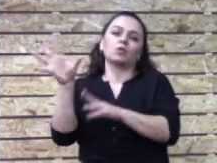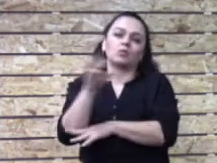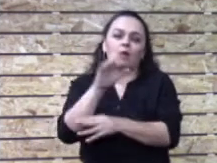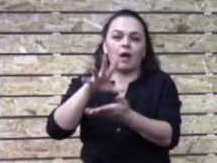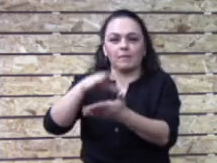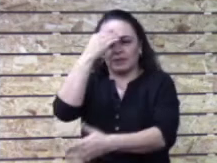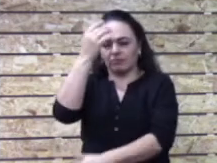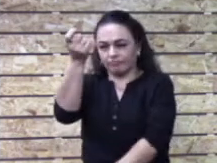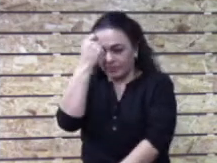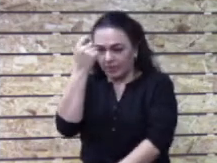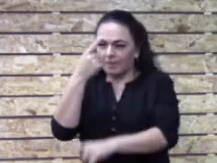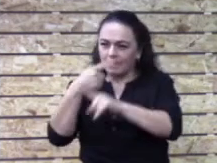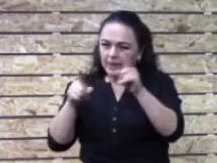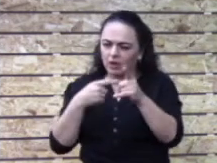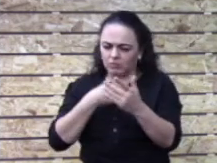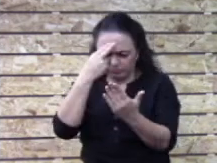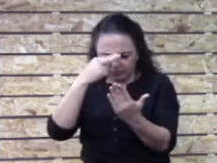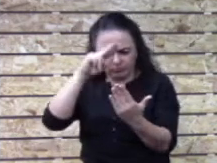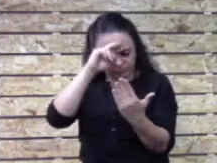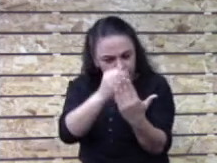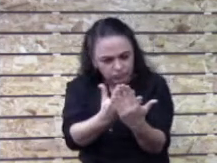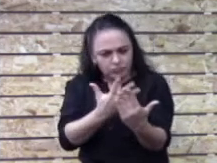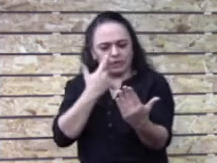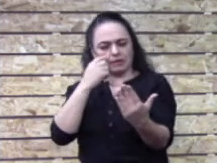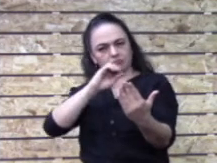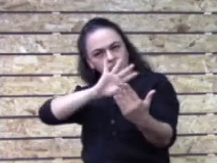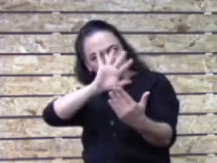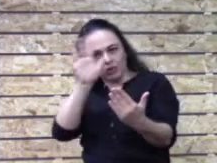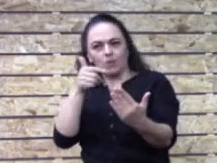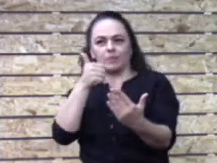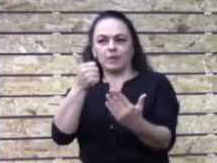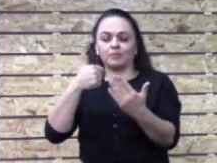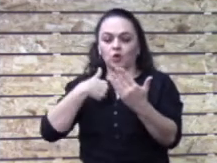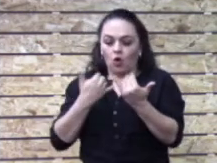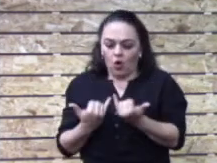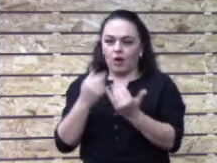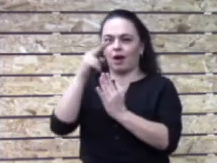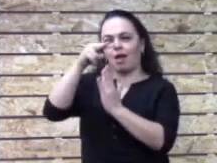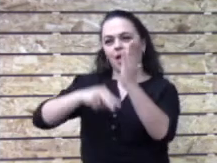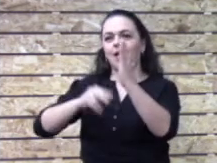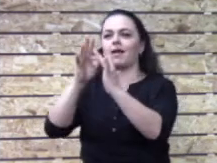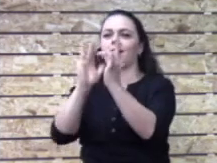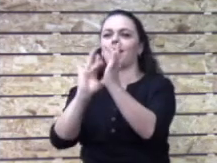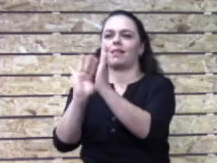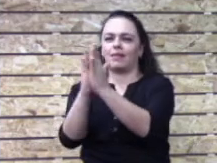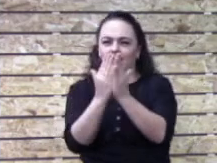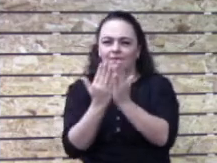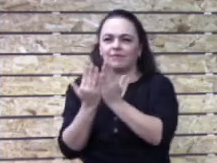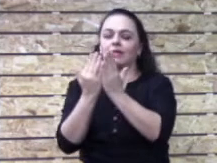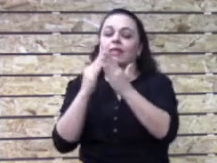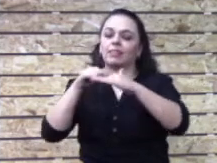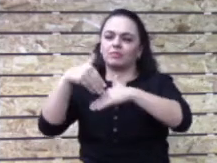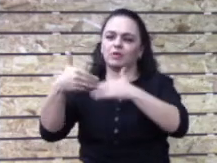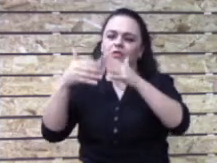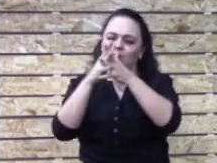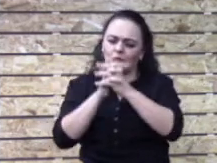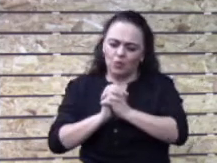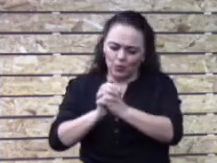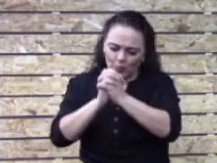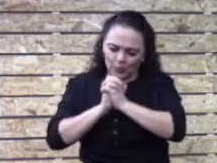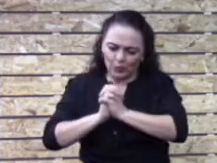todo interpretarlo muy bien. Voy a leer la escritura y guiaré en una oración,